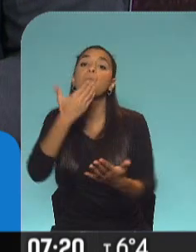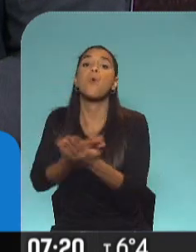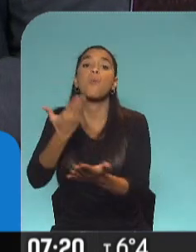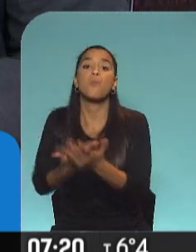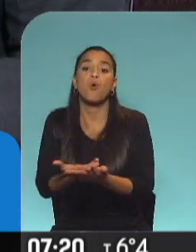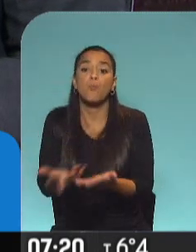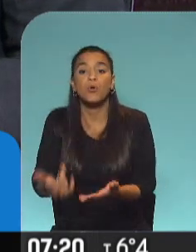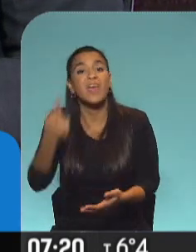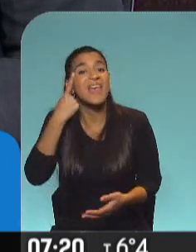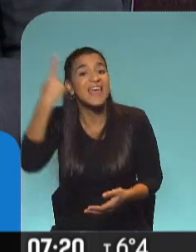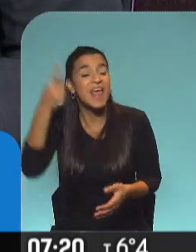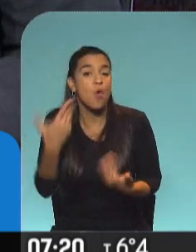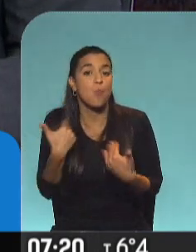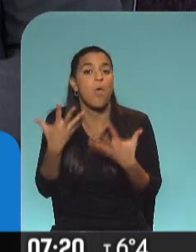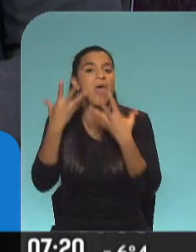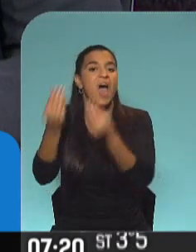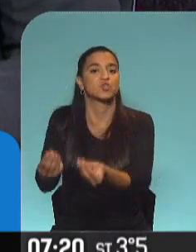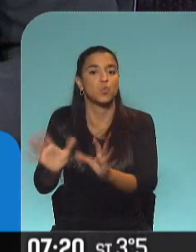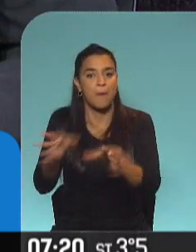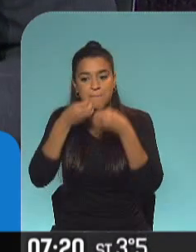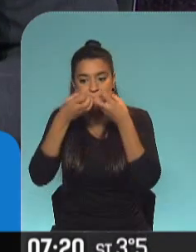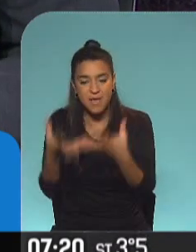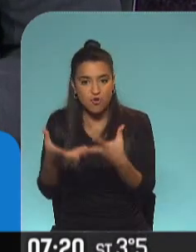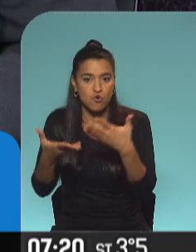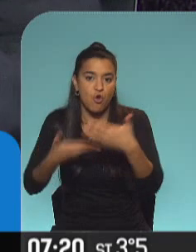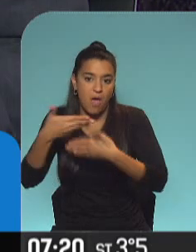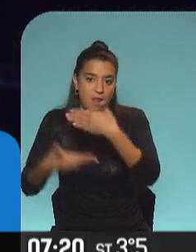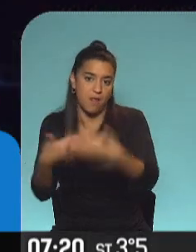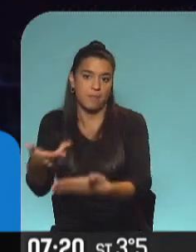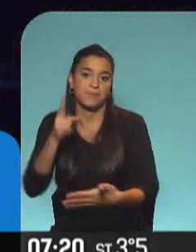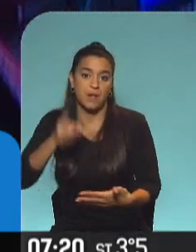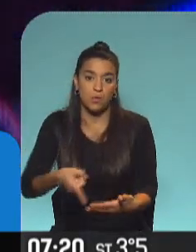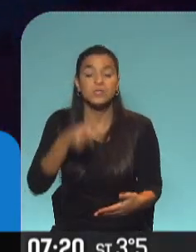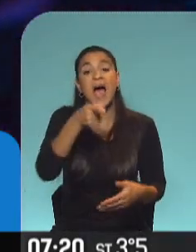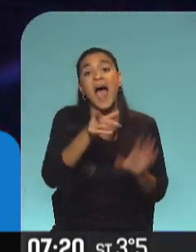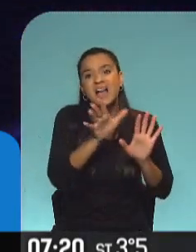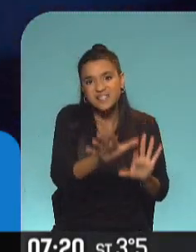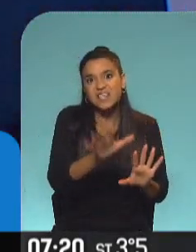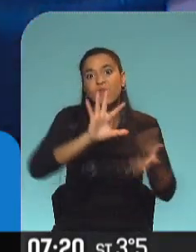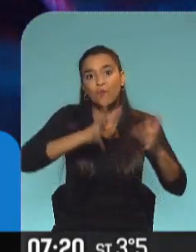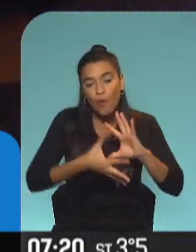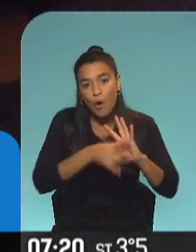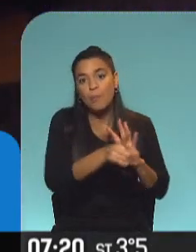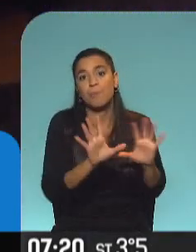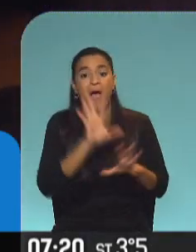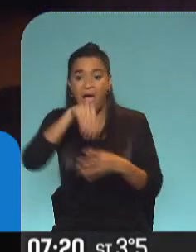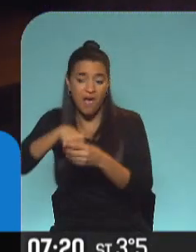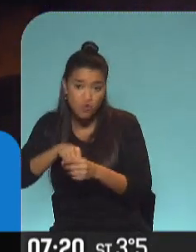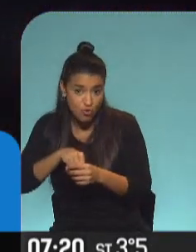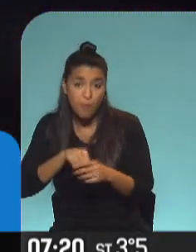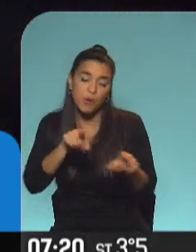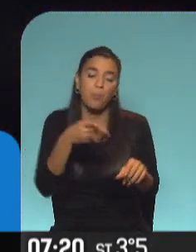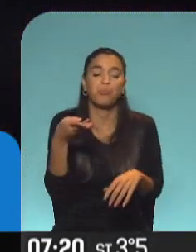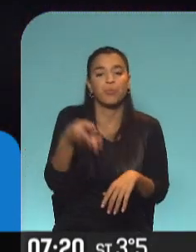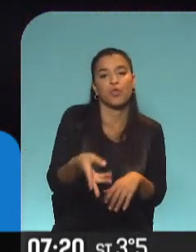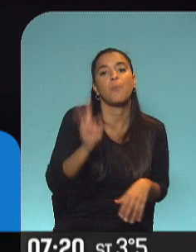esto porque creo que esto puede ayudar a mejorar la tramitación de la causa. En esa condición, insisto, sin ser parte, es que